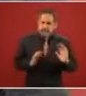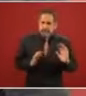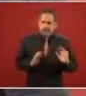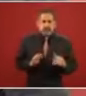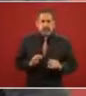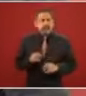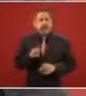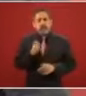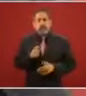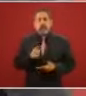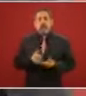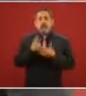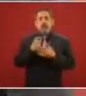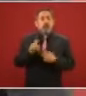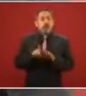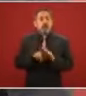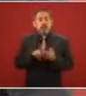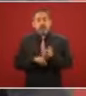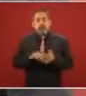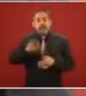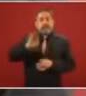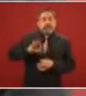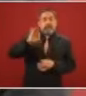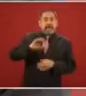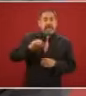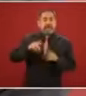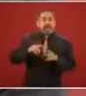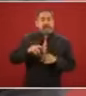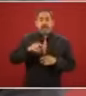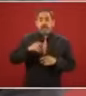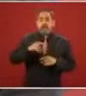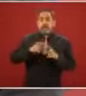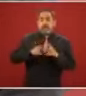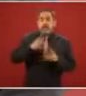Ayuda también el que están bajando las tasas de interés.